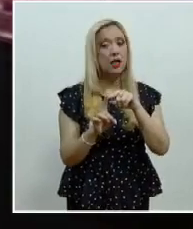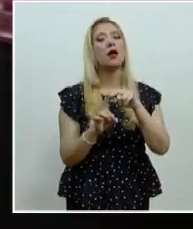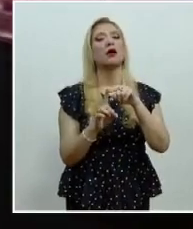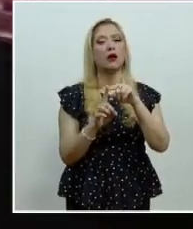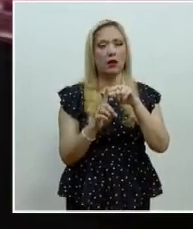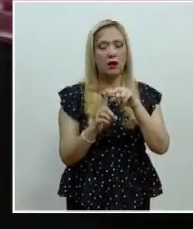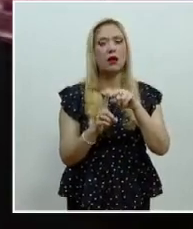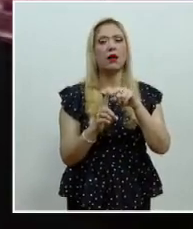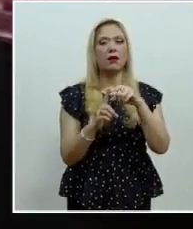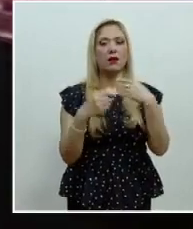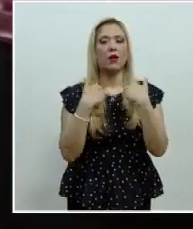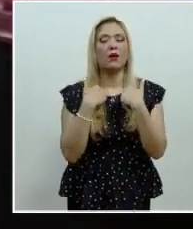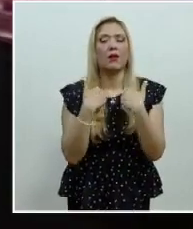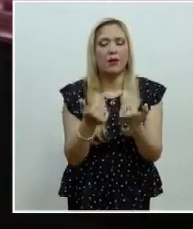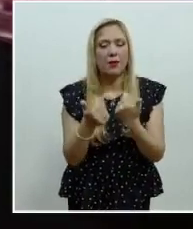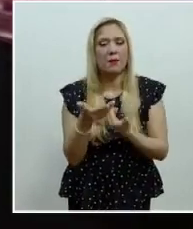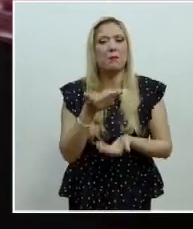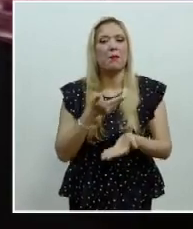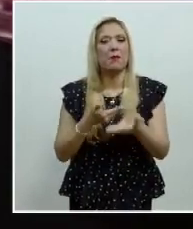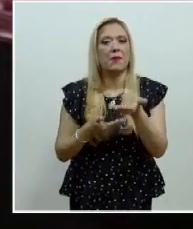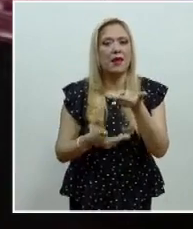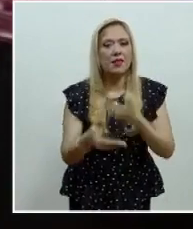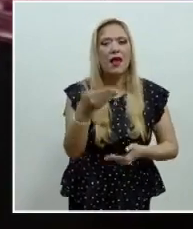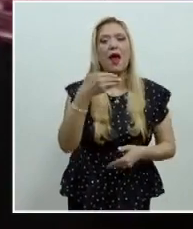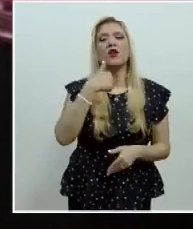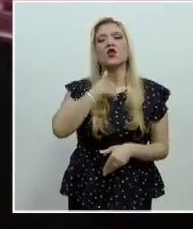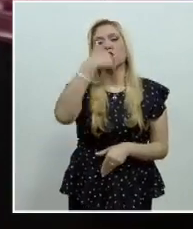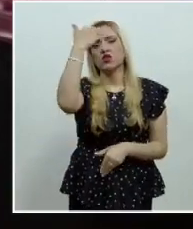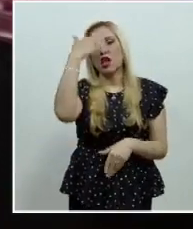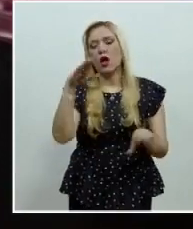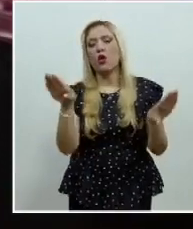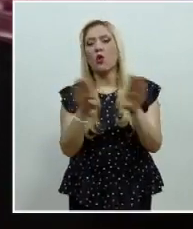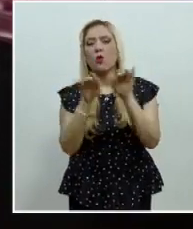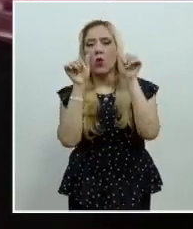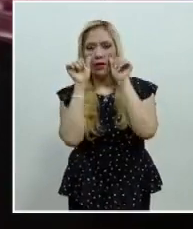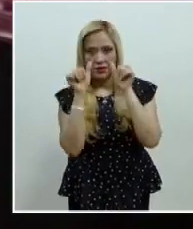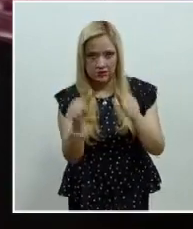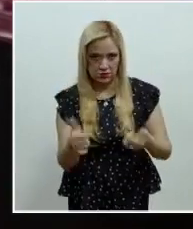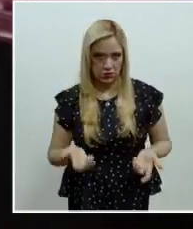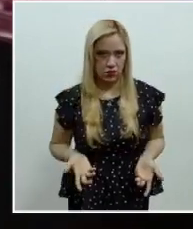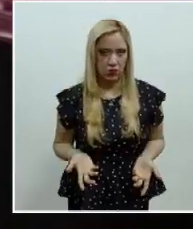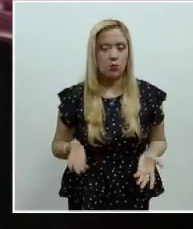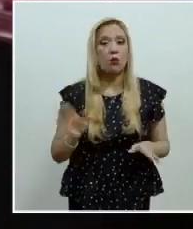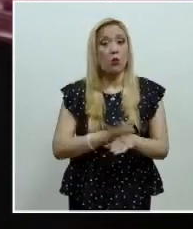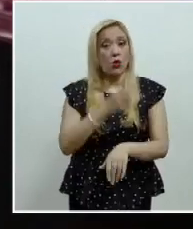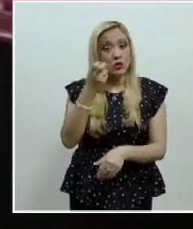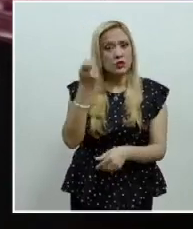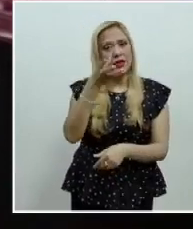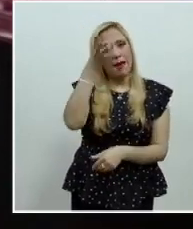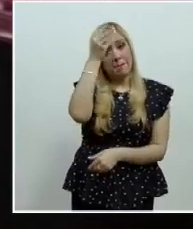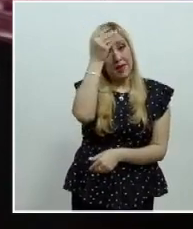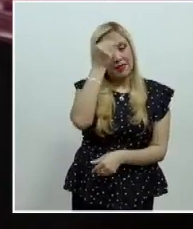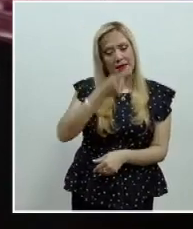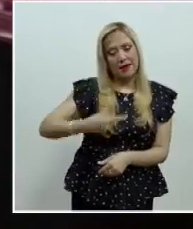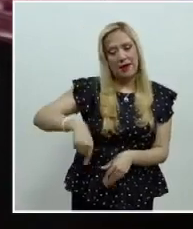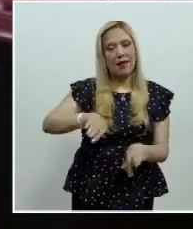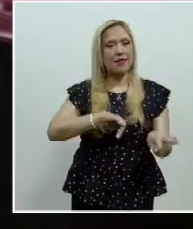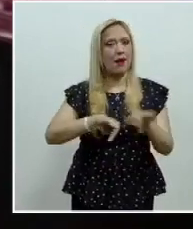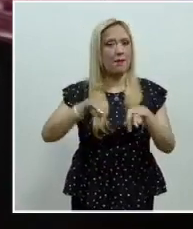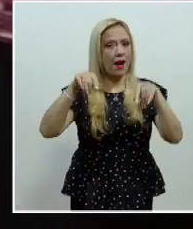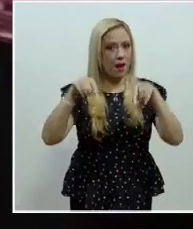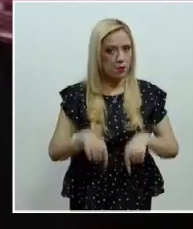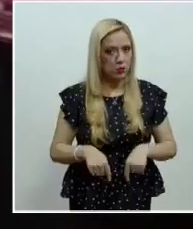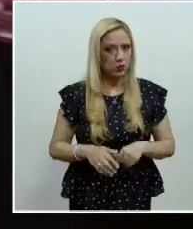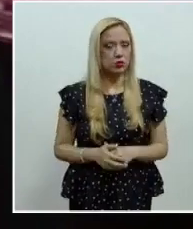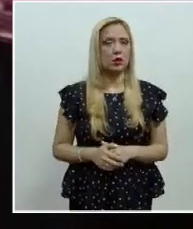sea empático y sepa qué tiene que hacer, ¿no? Es la capacitación, la formación de los operadores.